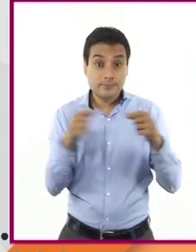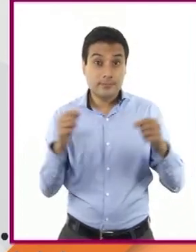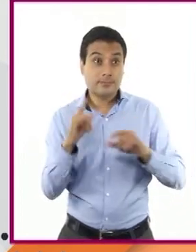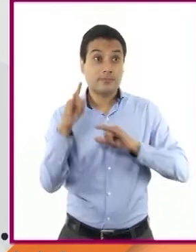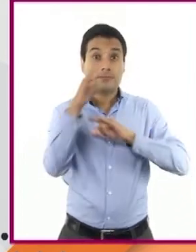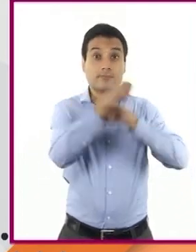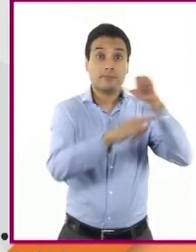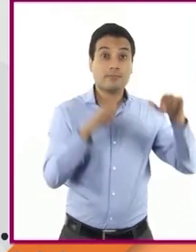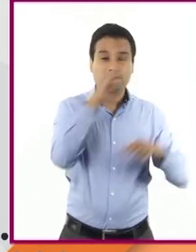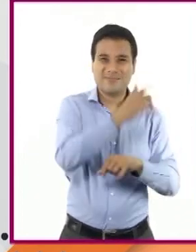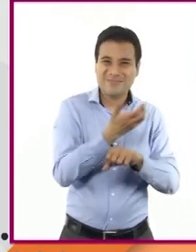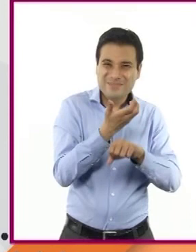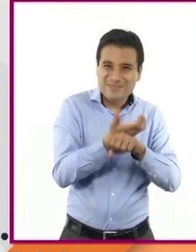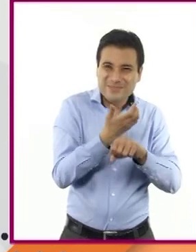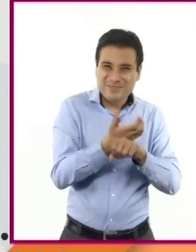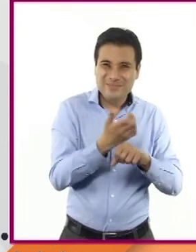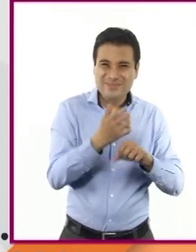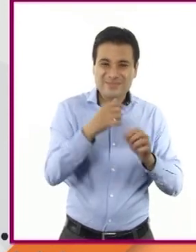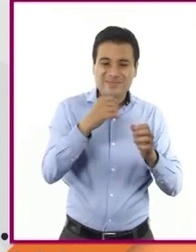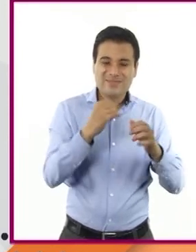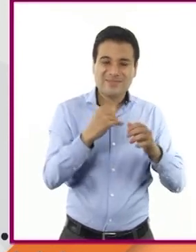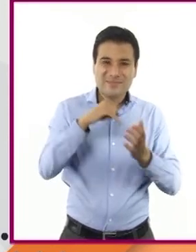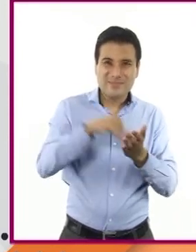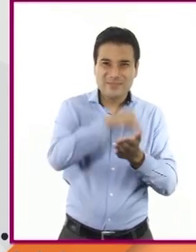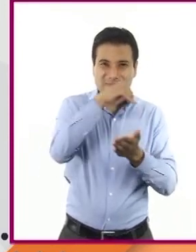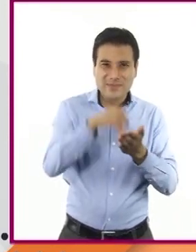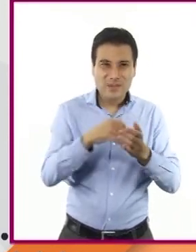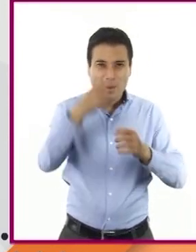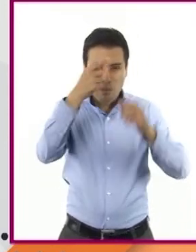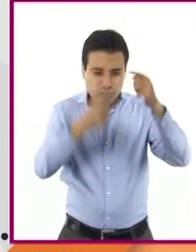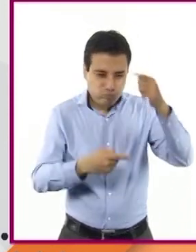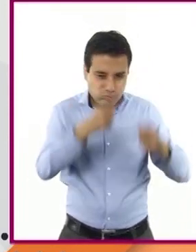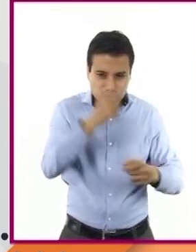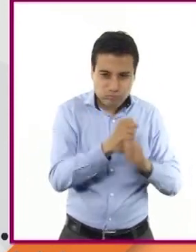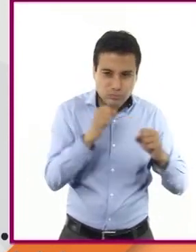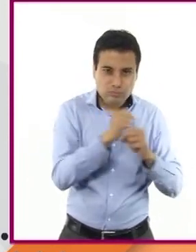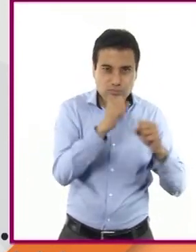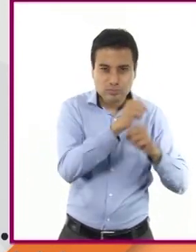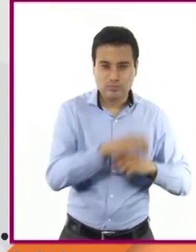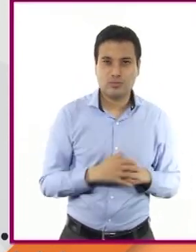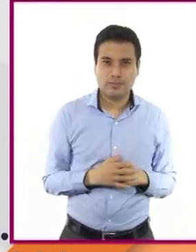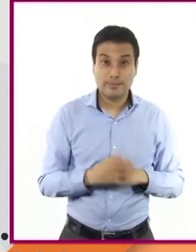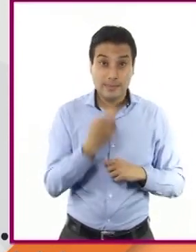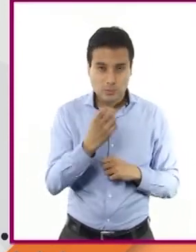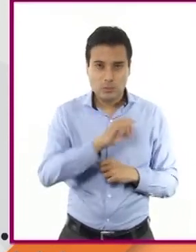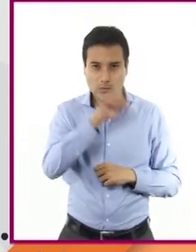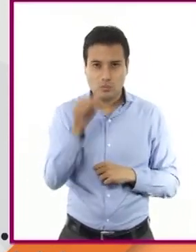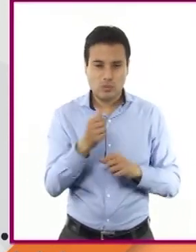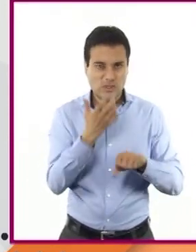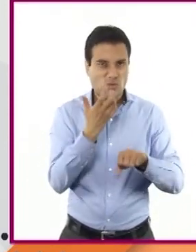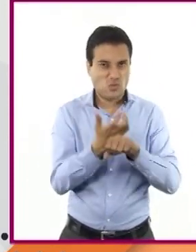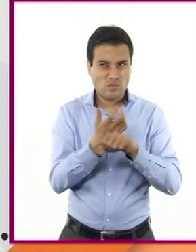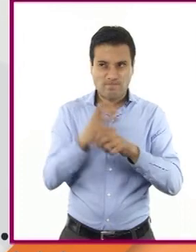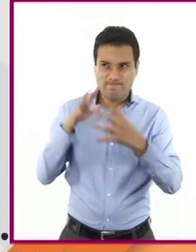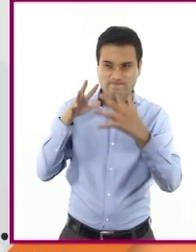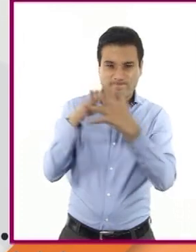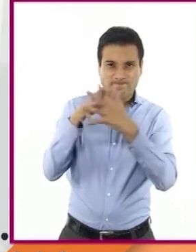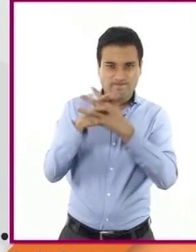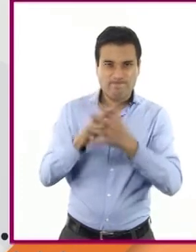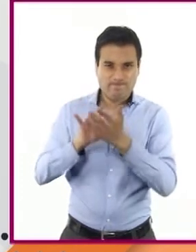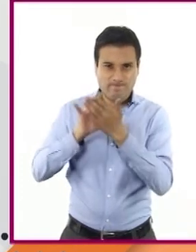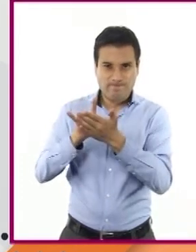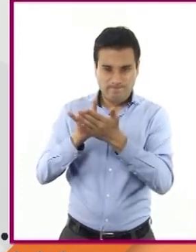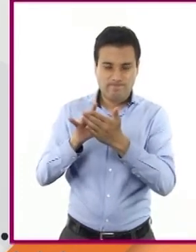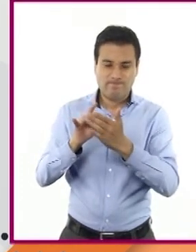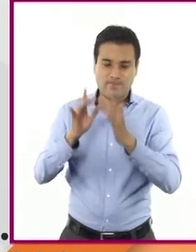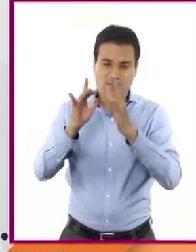Harbor, provocando la entrada de los Estados Unidos de América a la guerra, que representó una gran fuerza para los aliados.